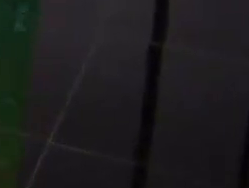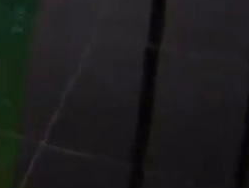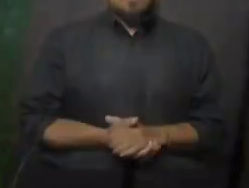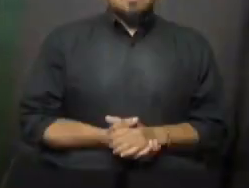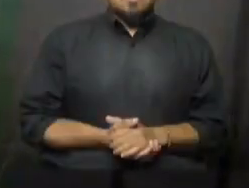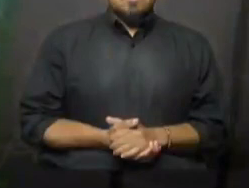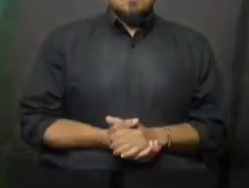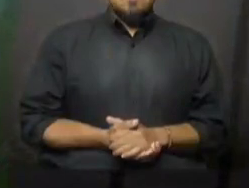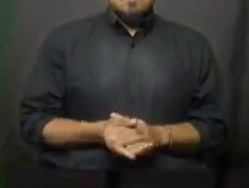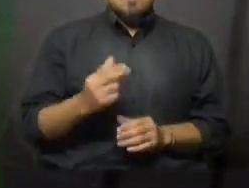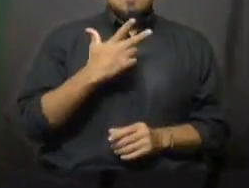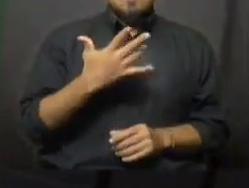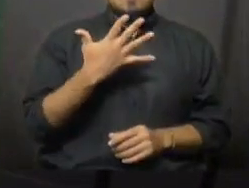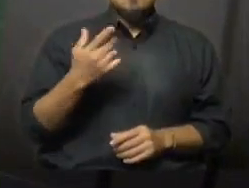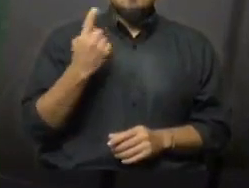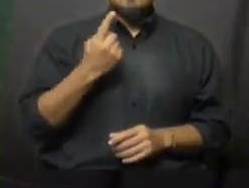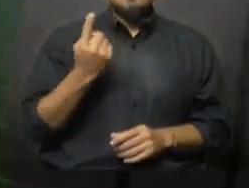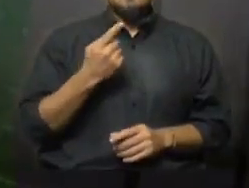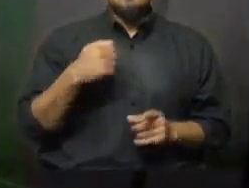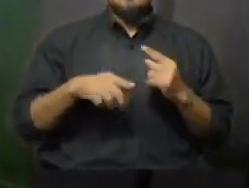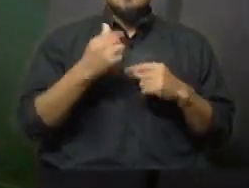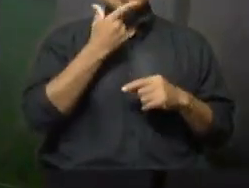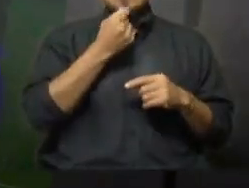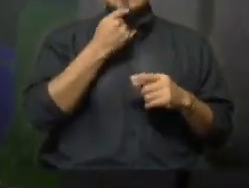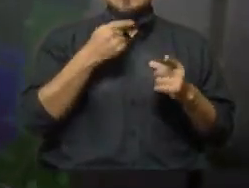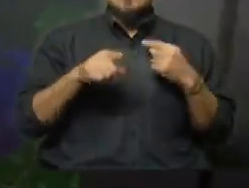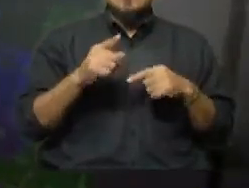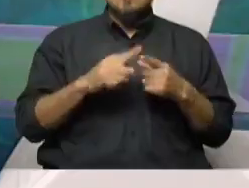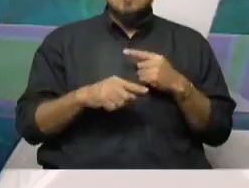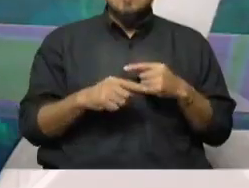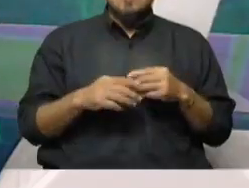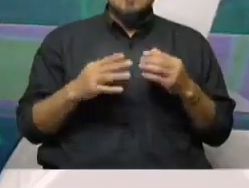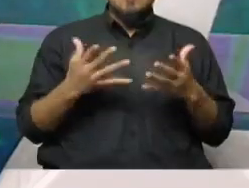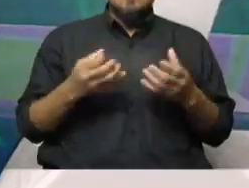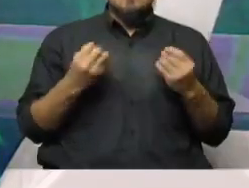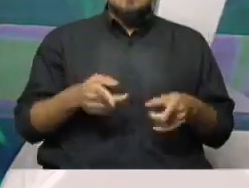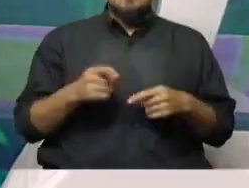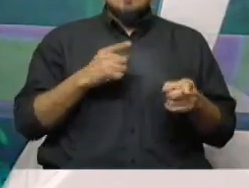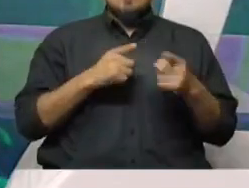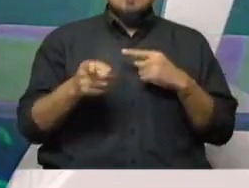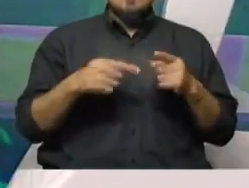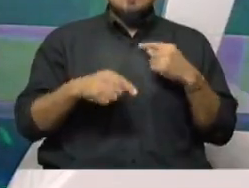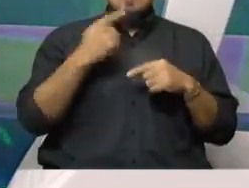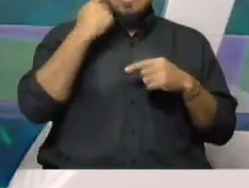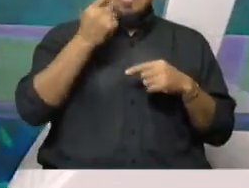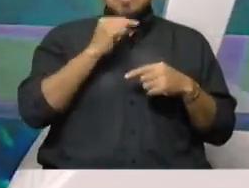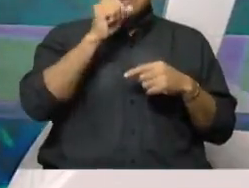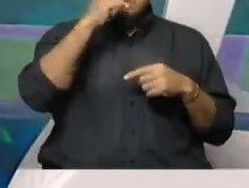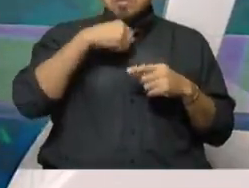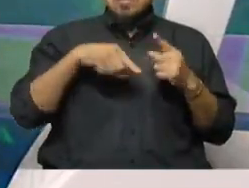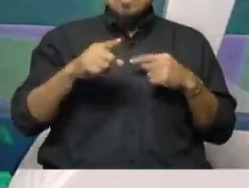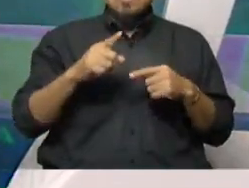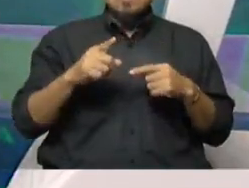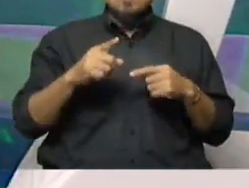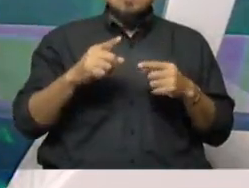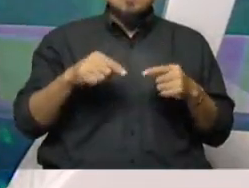35 minutos pasan, Lucila, de esta noche de jueves, 35 minutos de las 21 horas, porque estamos en vivo haciendo Mirá Montevideo acá en verano.